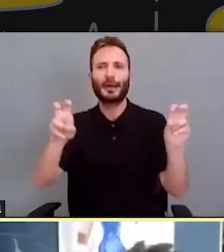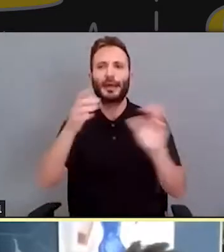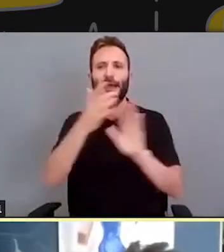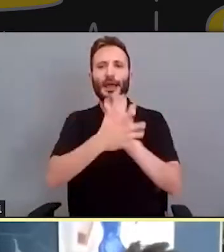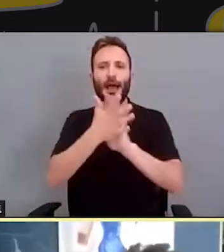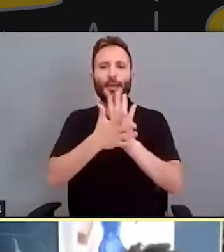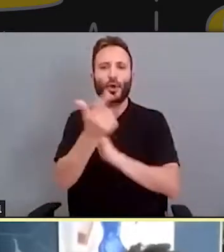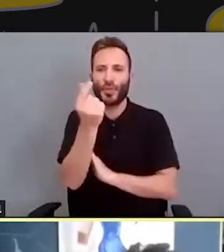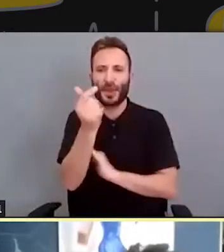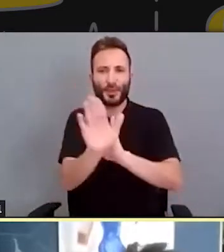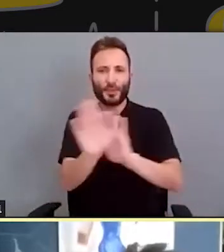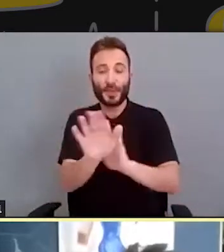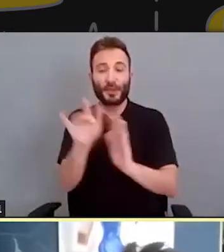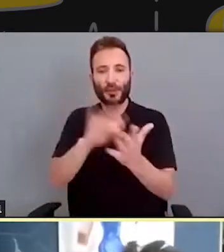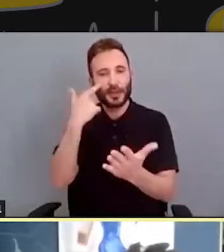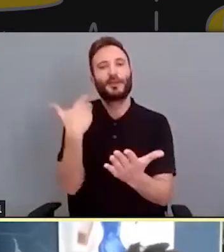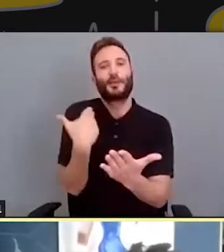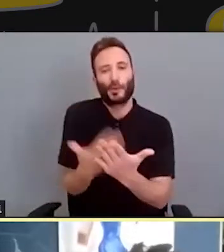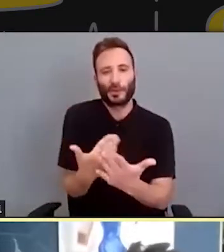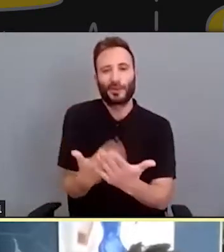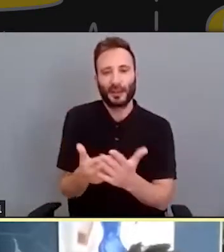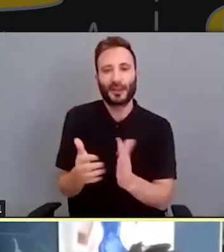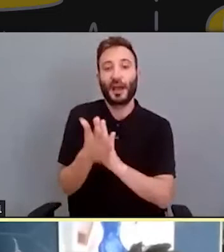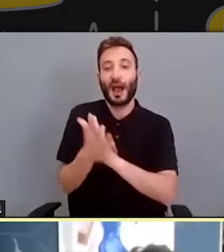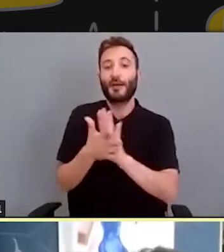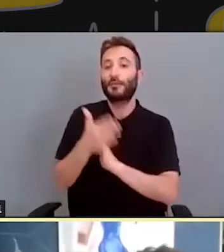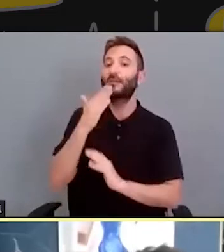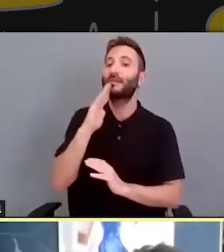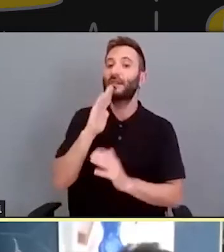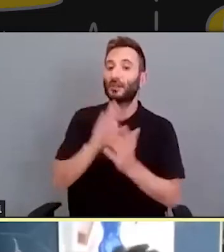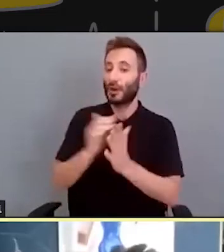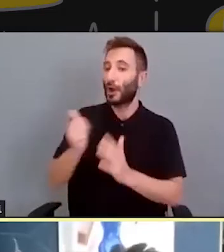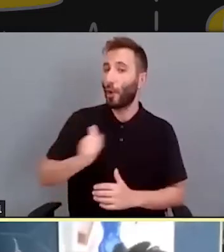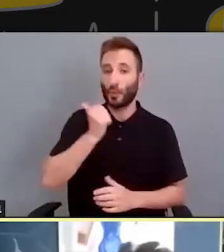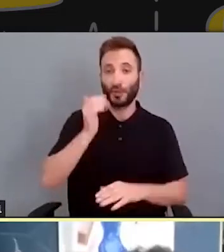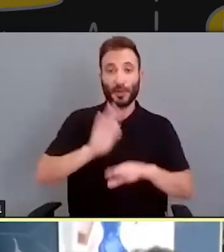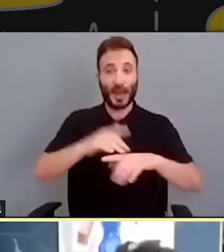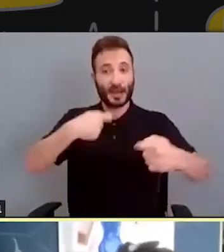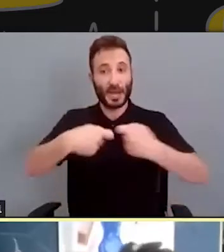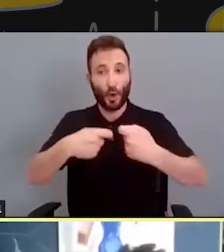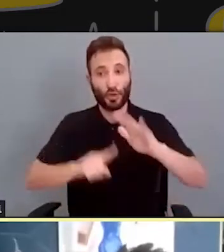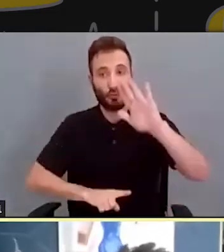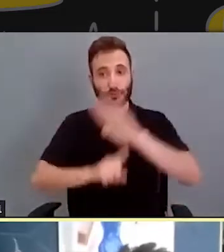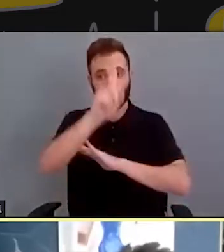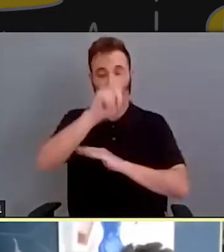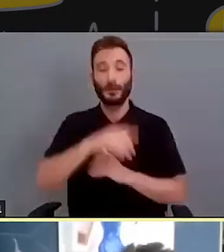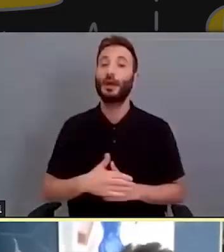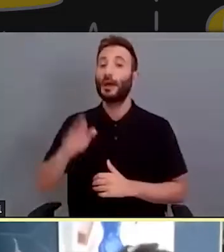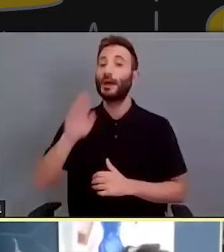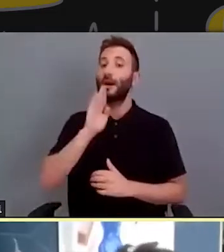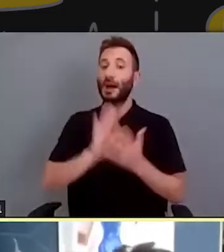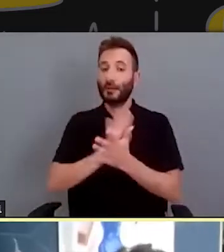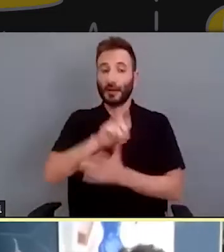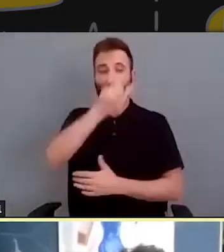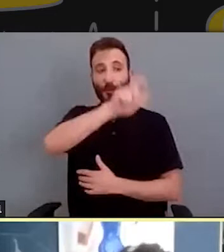claramente tenemos que justificar lo que hablamos de una oportunidad de negocio. Hemos dicho antes que estas personas pueden estar al margen